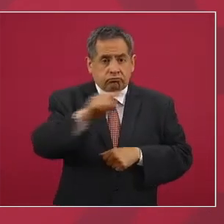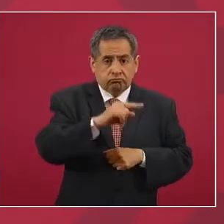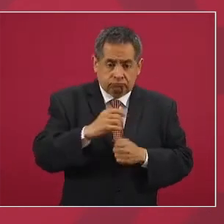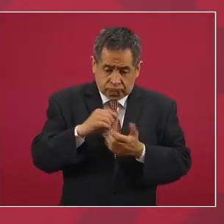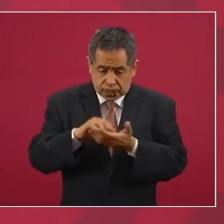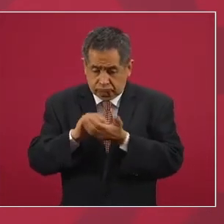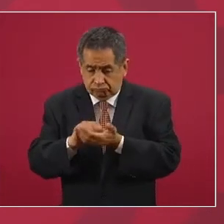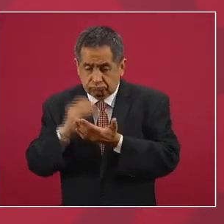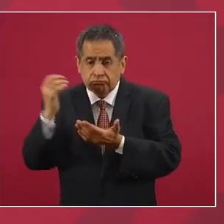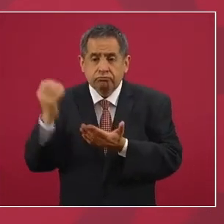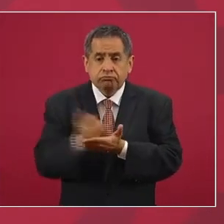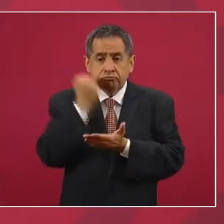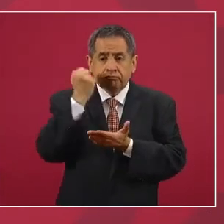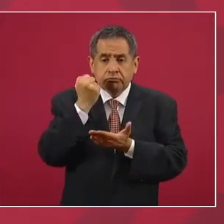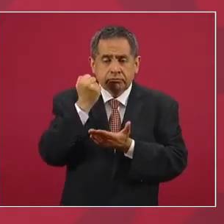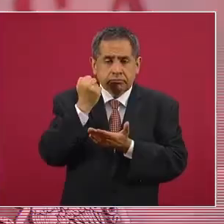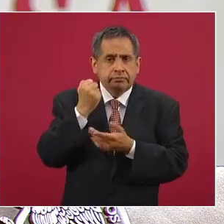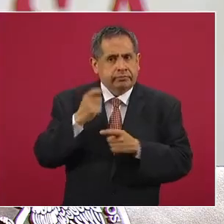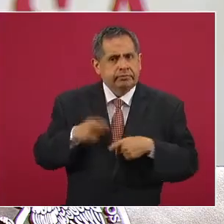obtuvieron